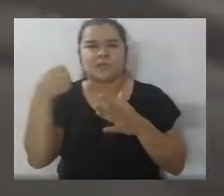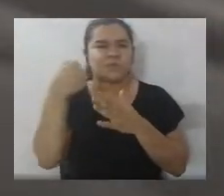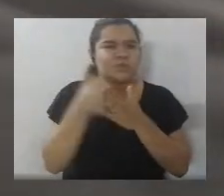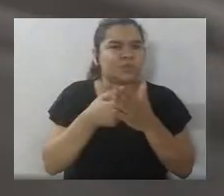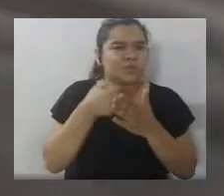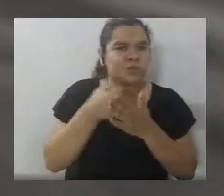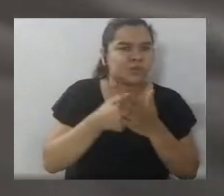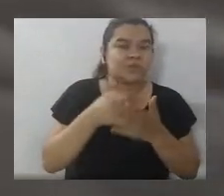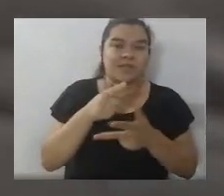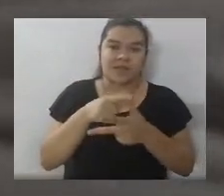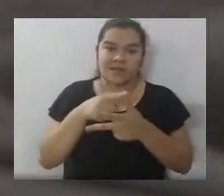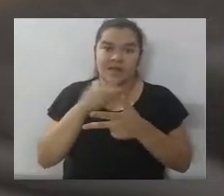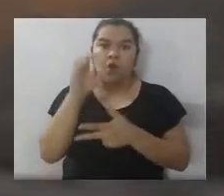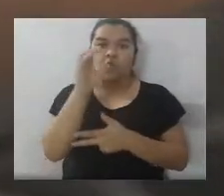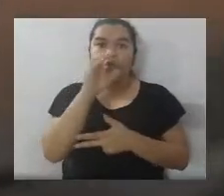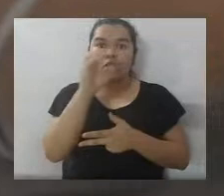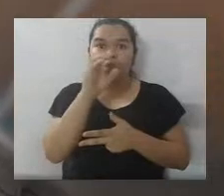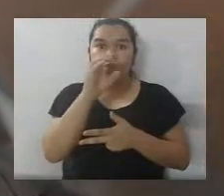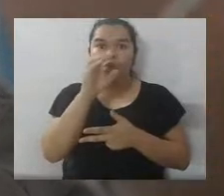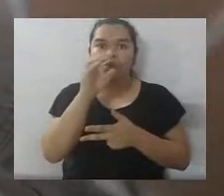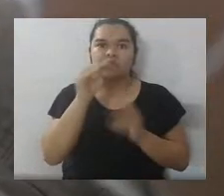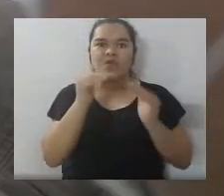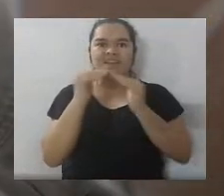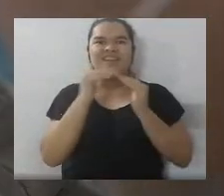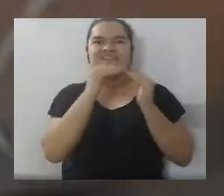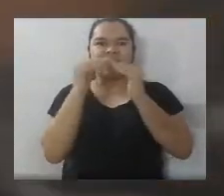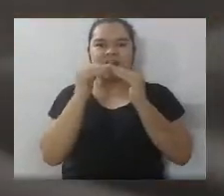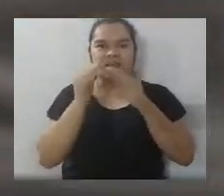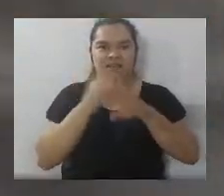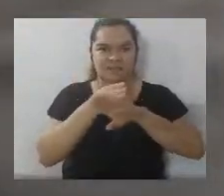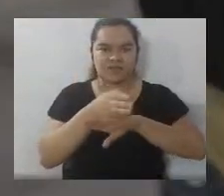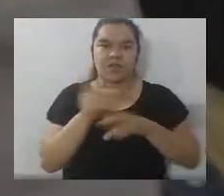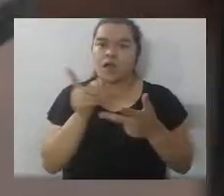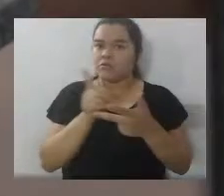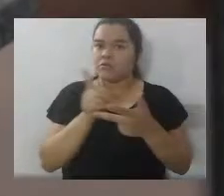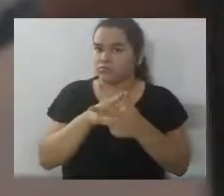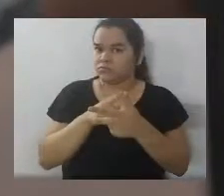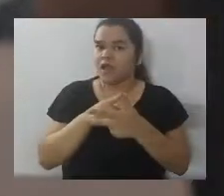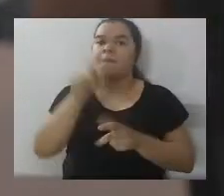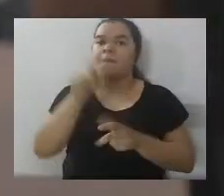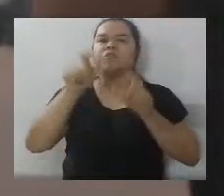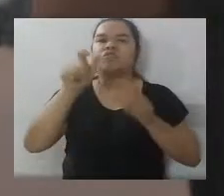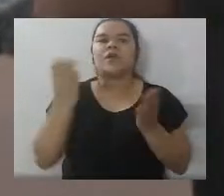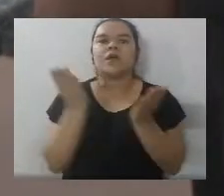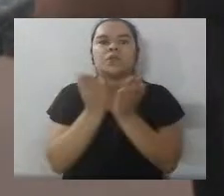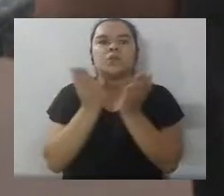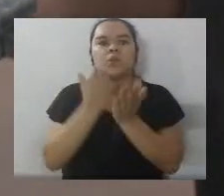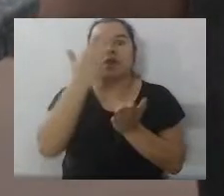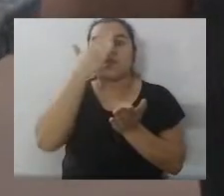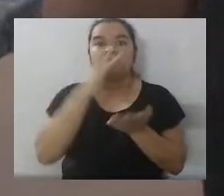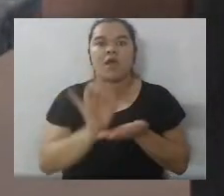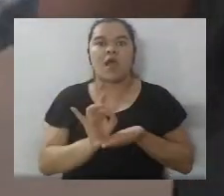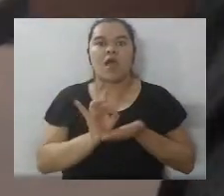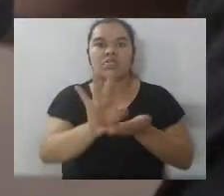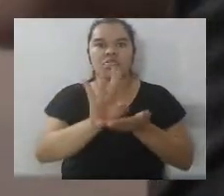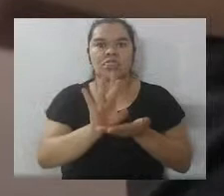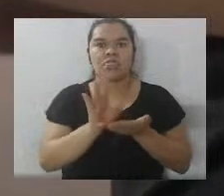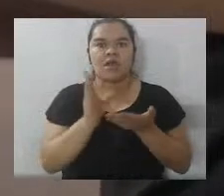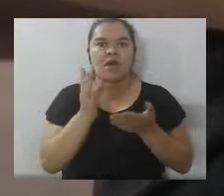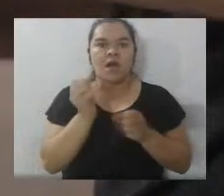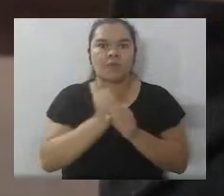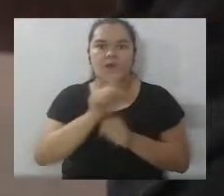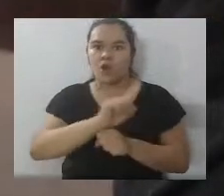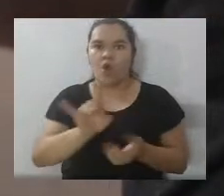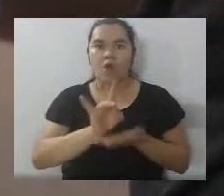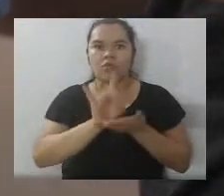el cursillo nivelatorio, que el cursillo no es eliminatorio, pero sí es obligatorio.